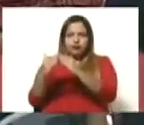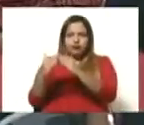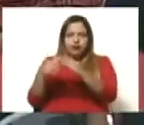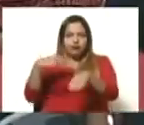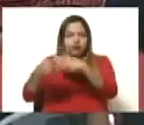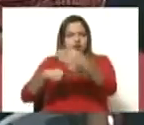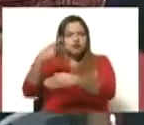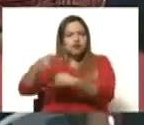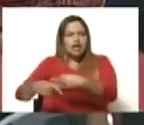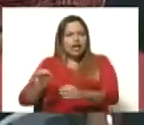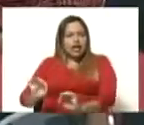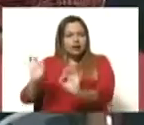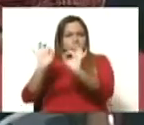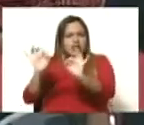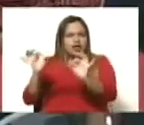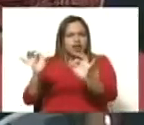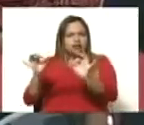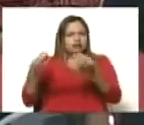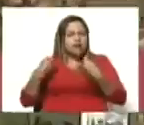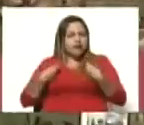plan especial a vivir.